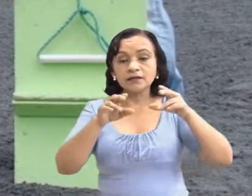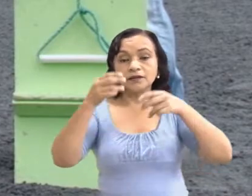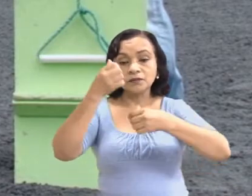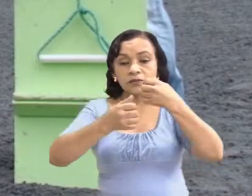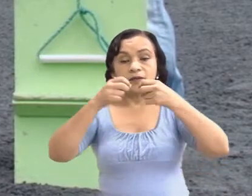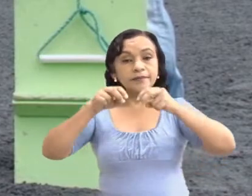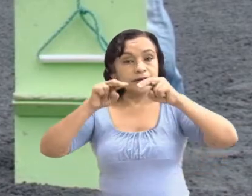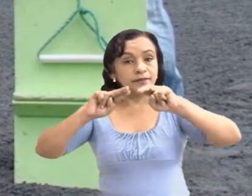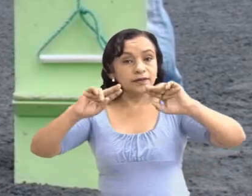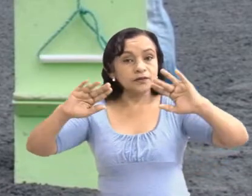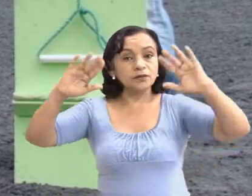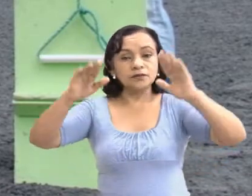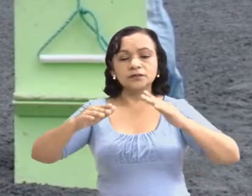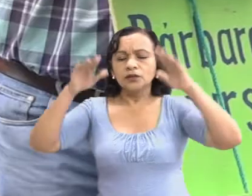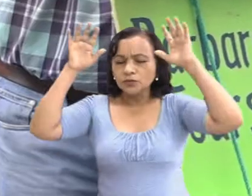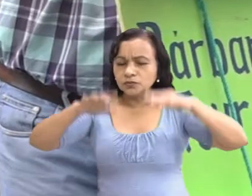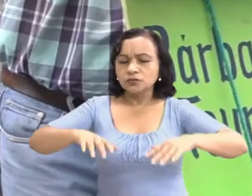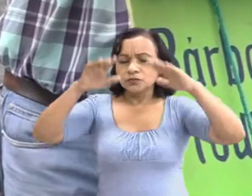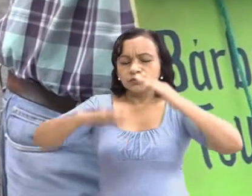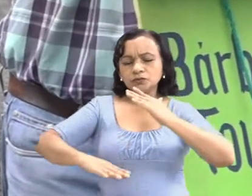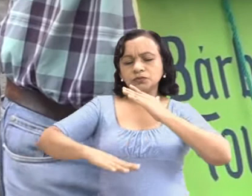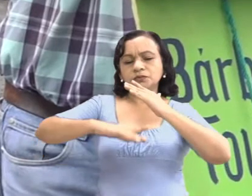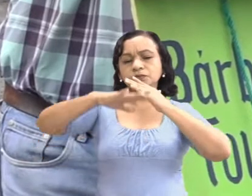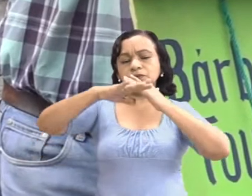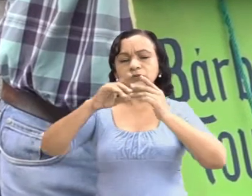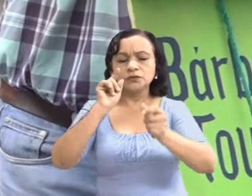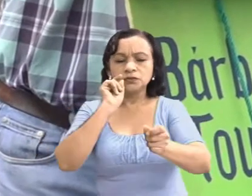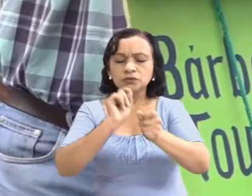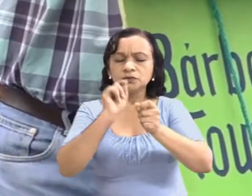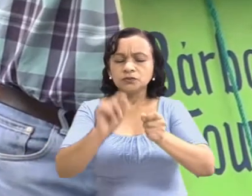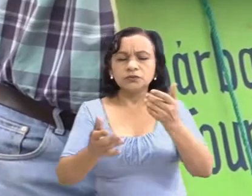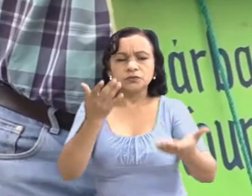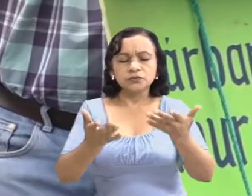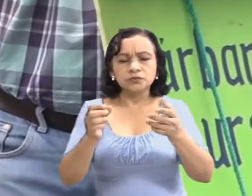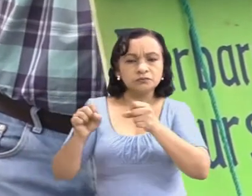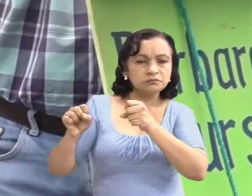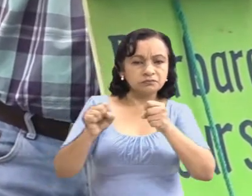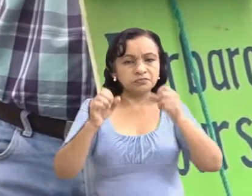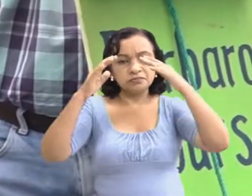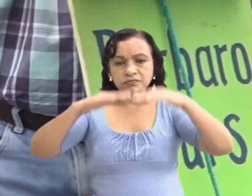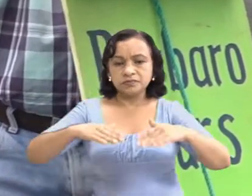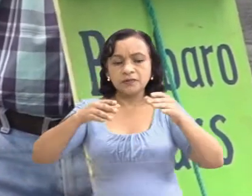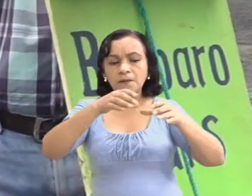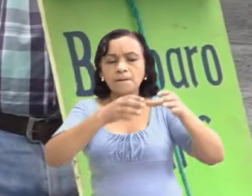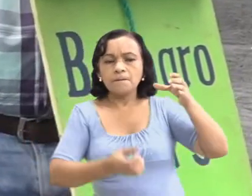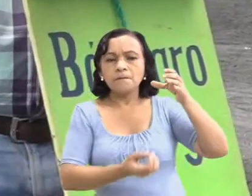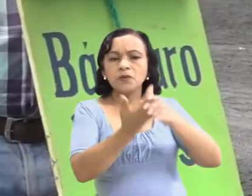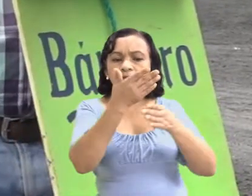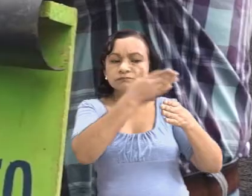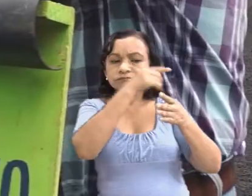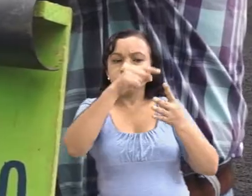eventos naturales, es decir, desde las inundaciones, incendios, terremotos, temblores, erupciones volcánicas.